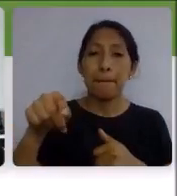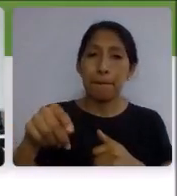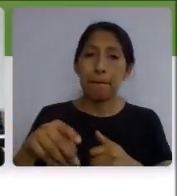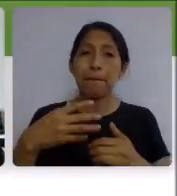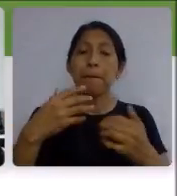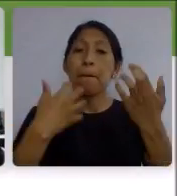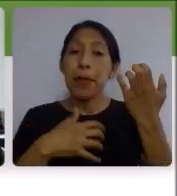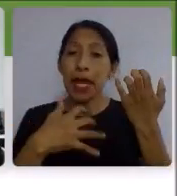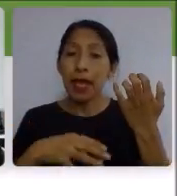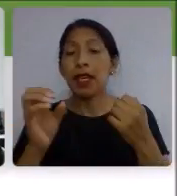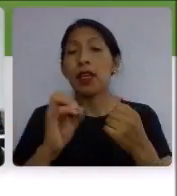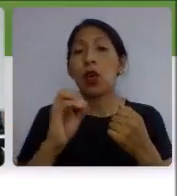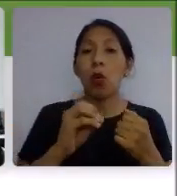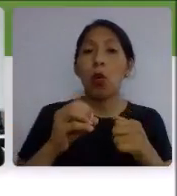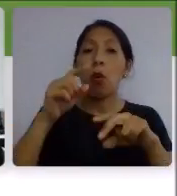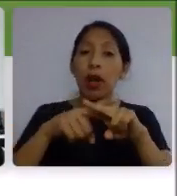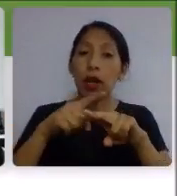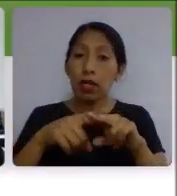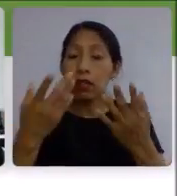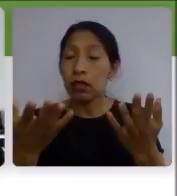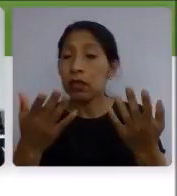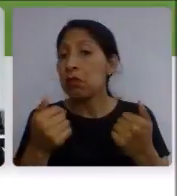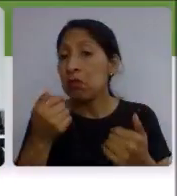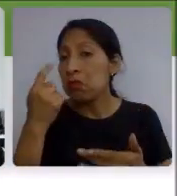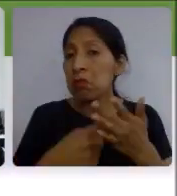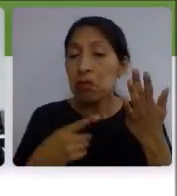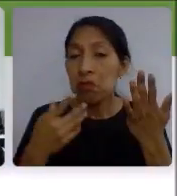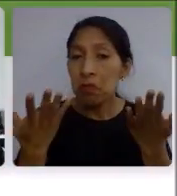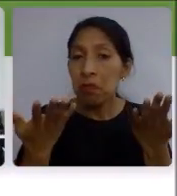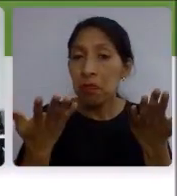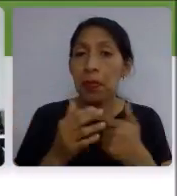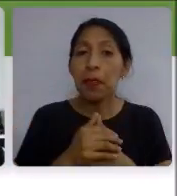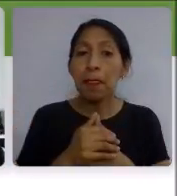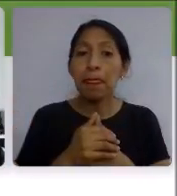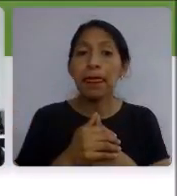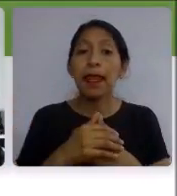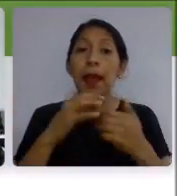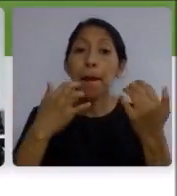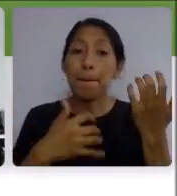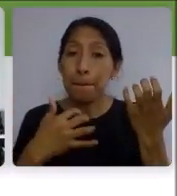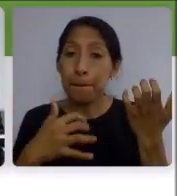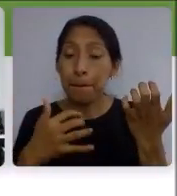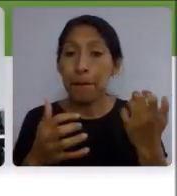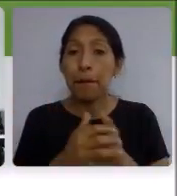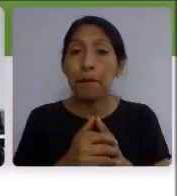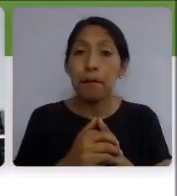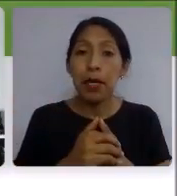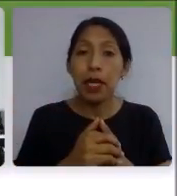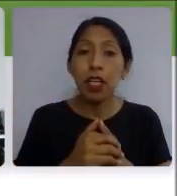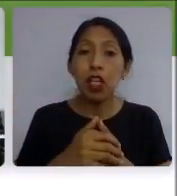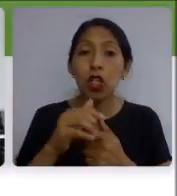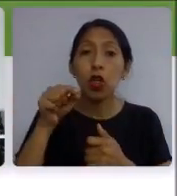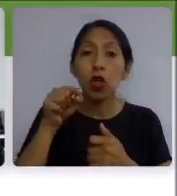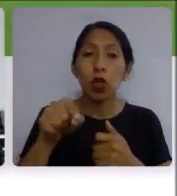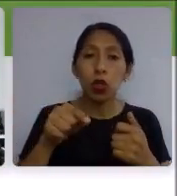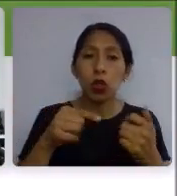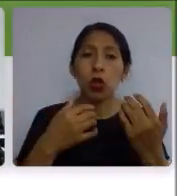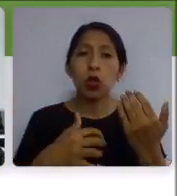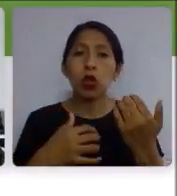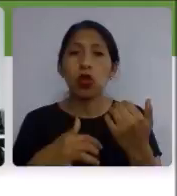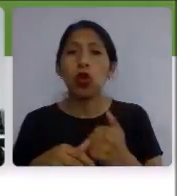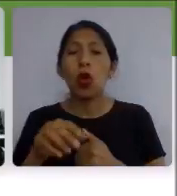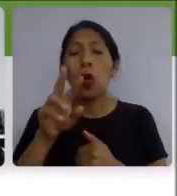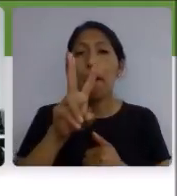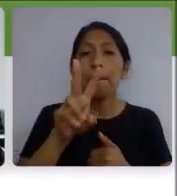en esos 12 meses este destino, vemos que México lo elige 28% y es el que